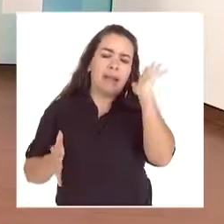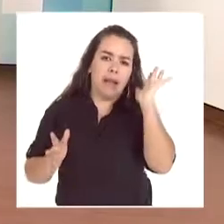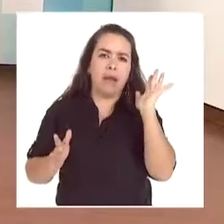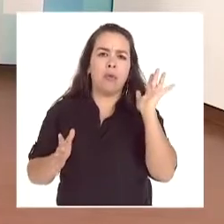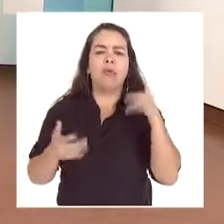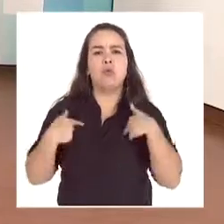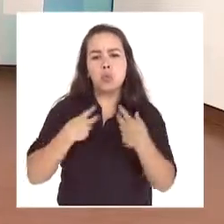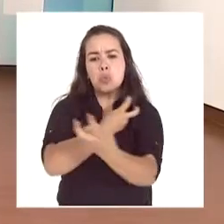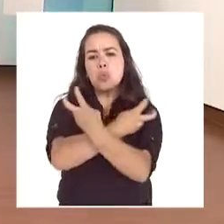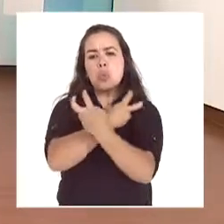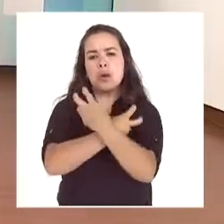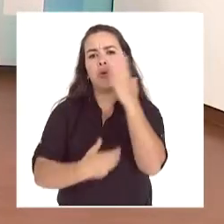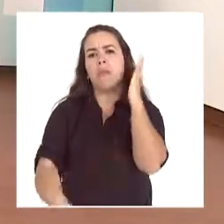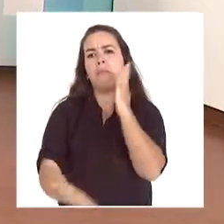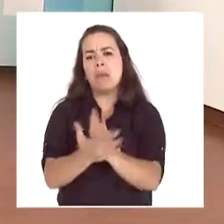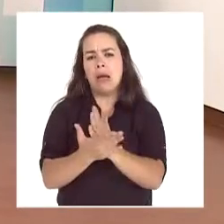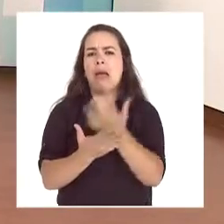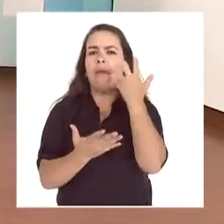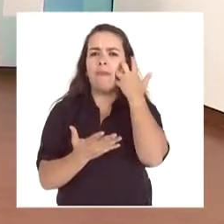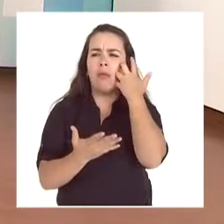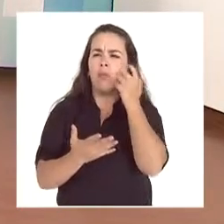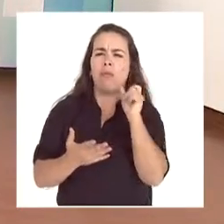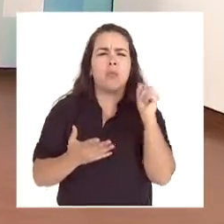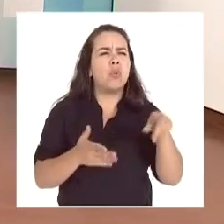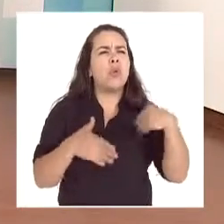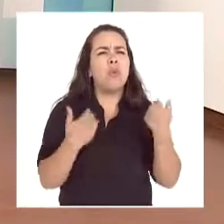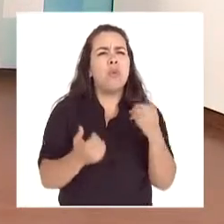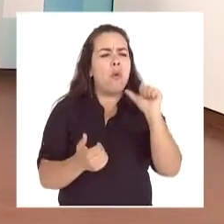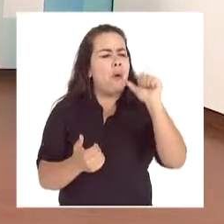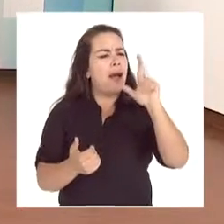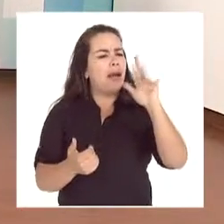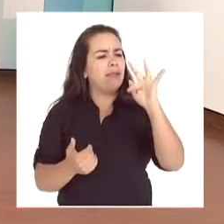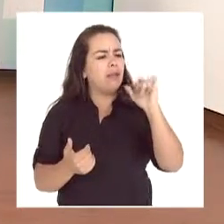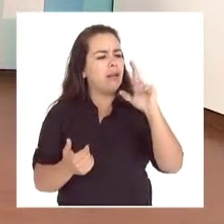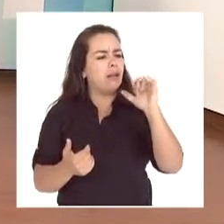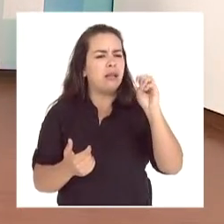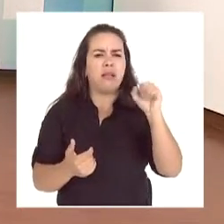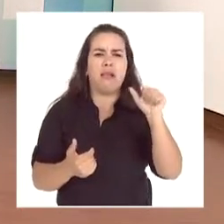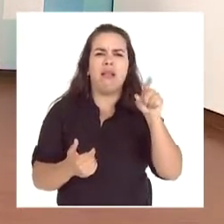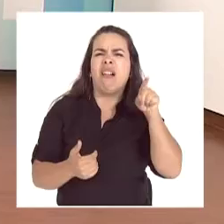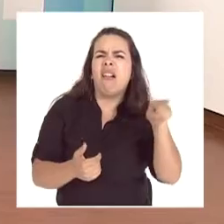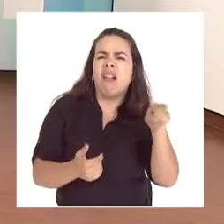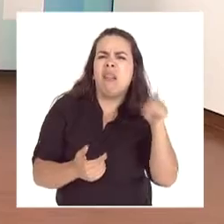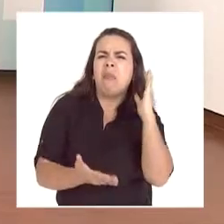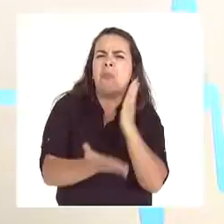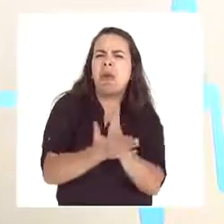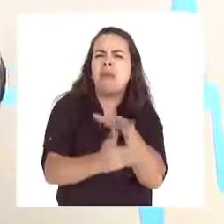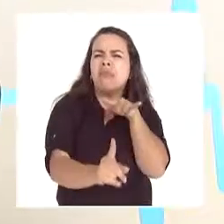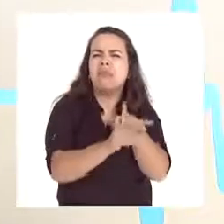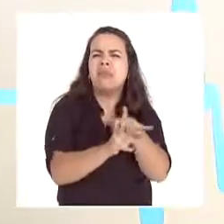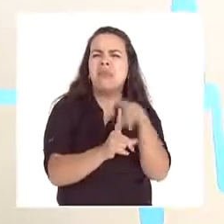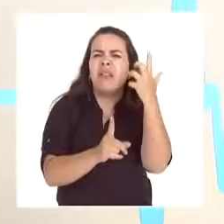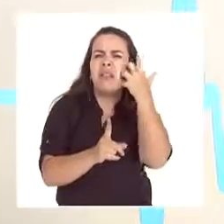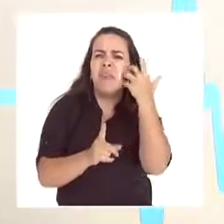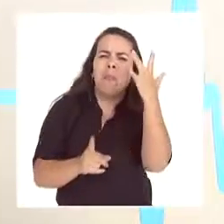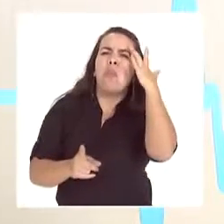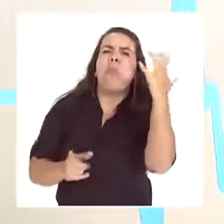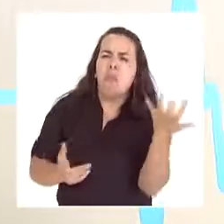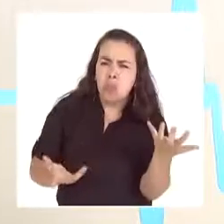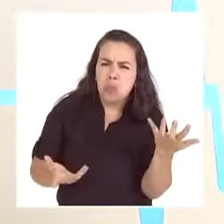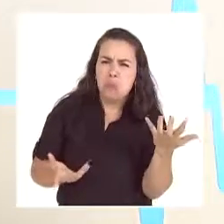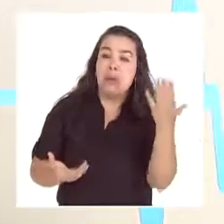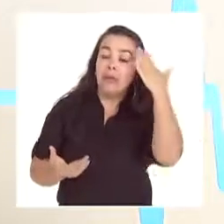artrosis. Pero ¿qué es eso de que se enferma la arteria? ¿Qué es por qué llega a un proceso patológico tan grave que puede